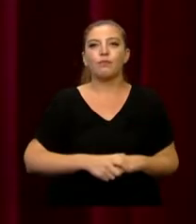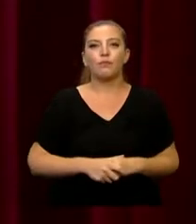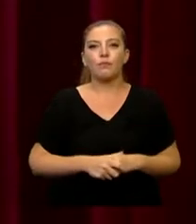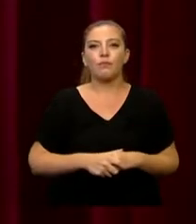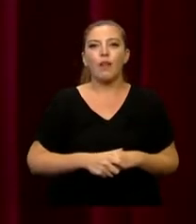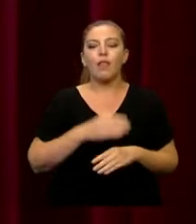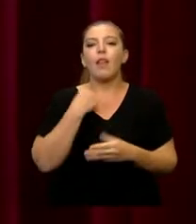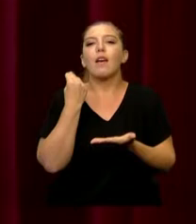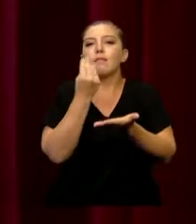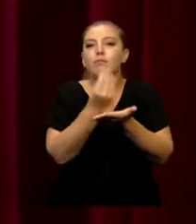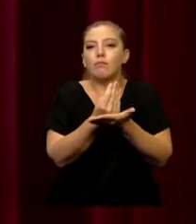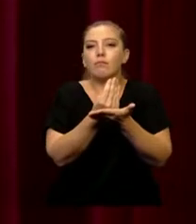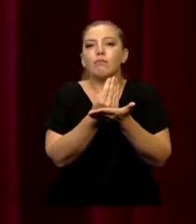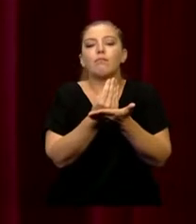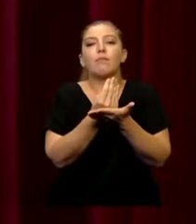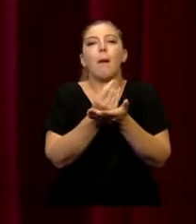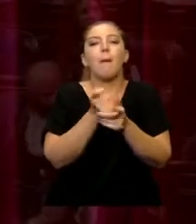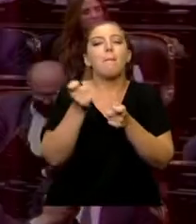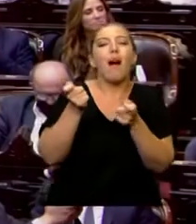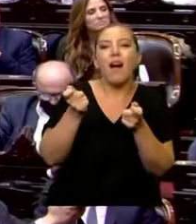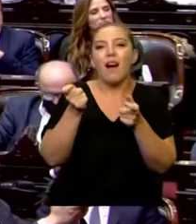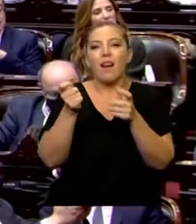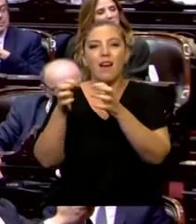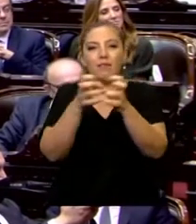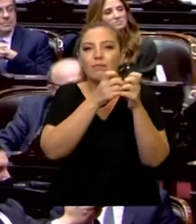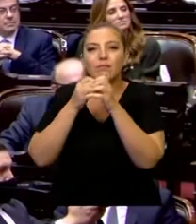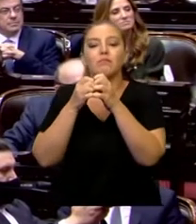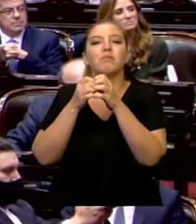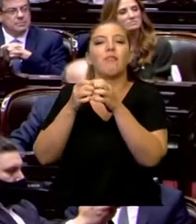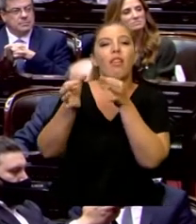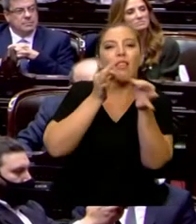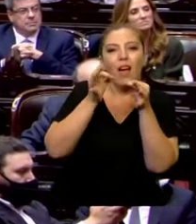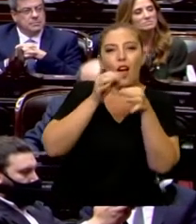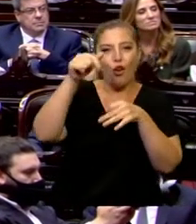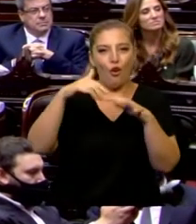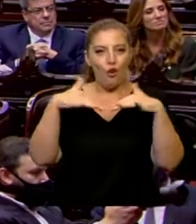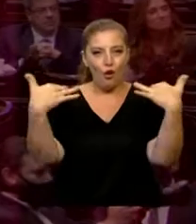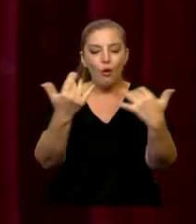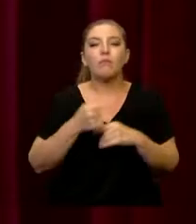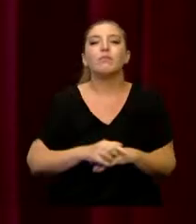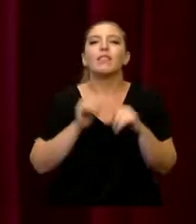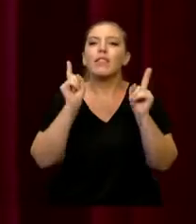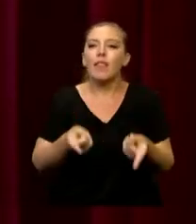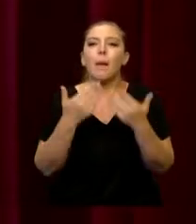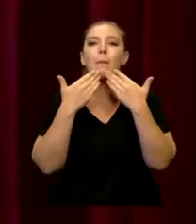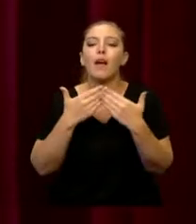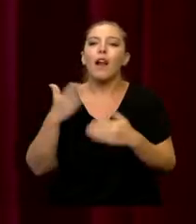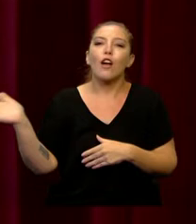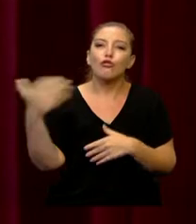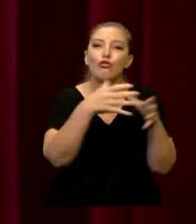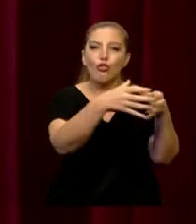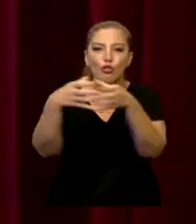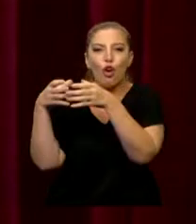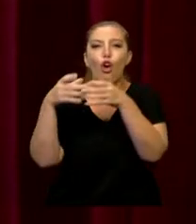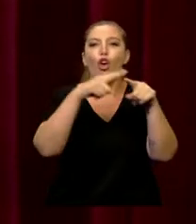el diálogo y la articulación del trabajo en esta casa, pero también a todos y cada uno de los bloques